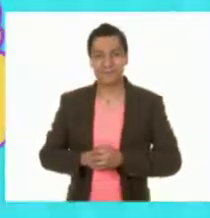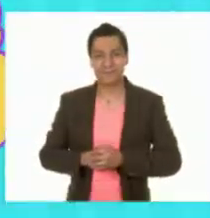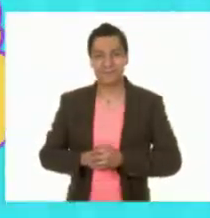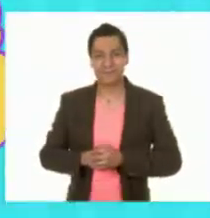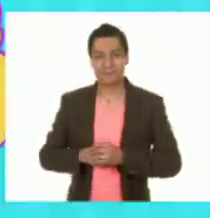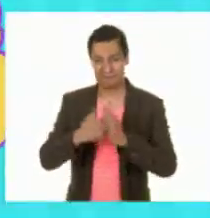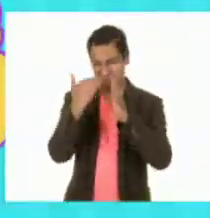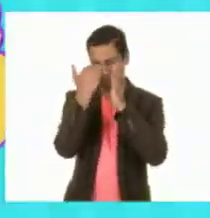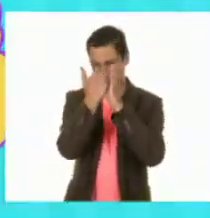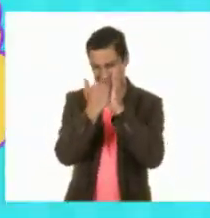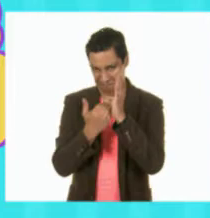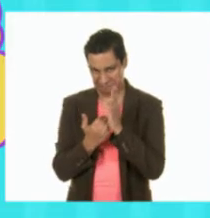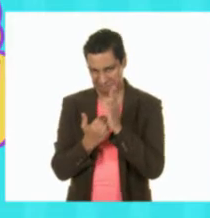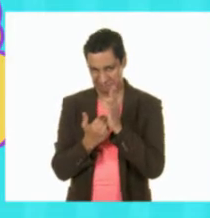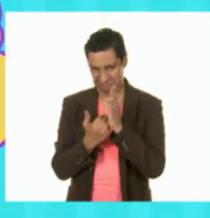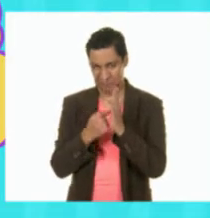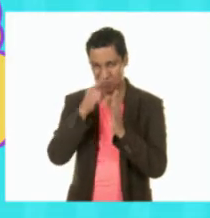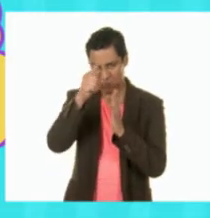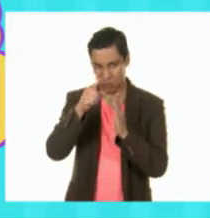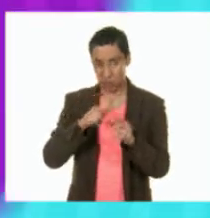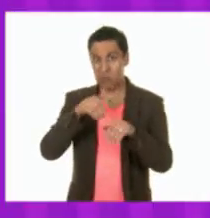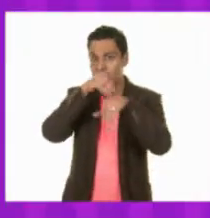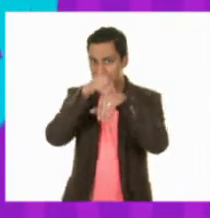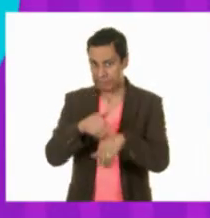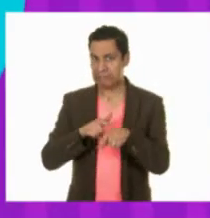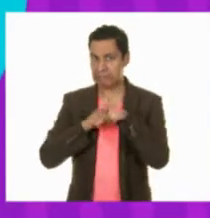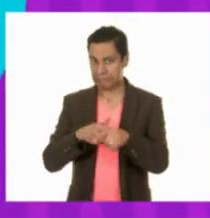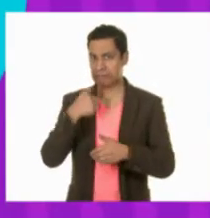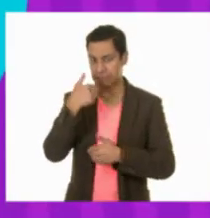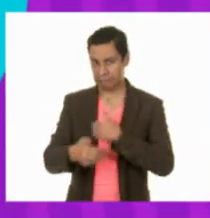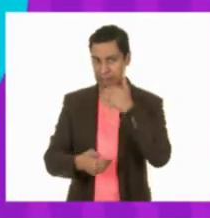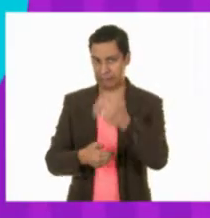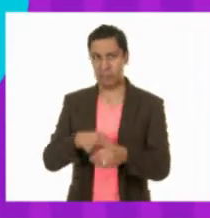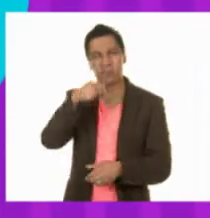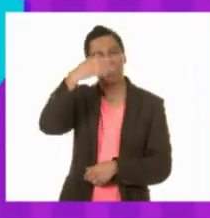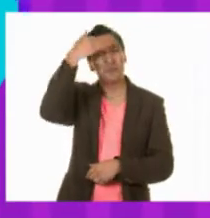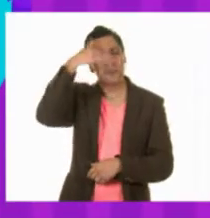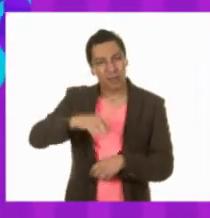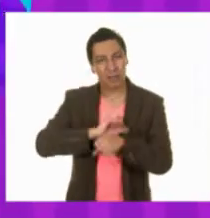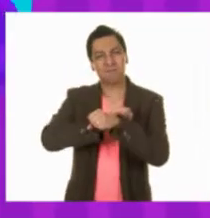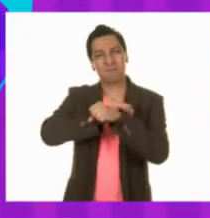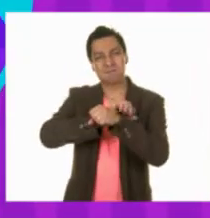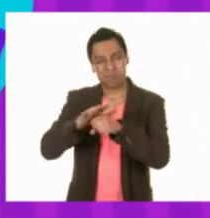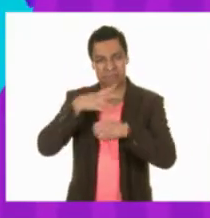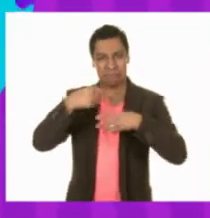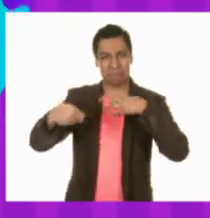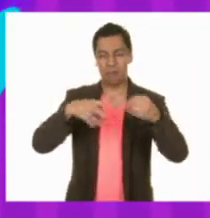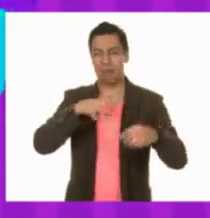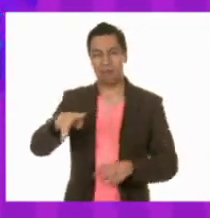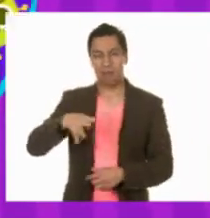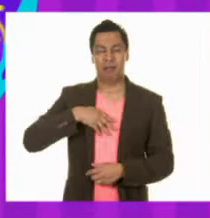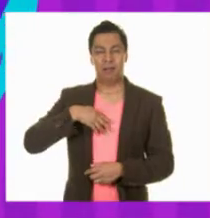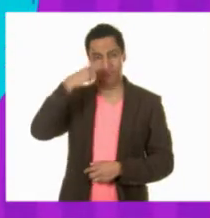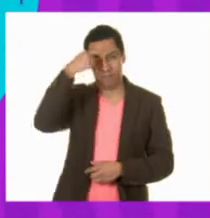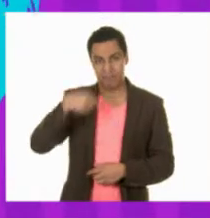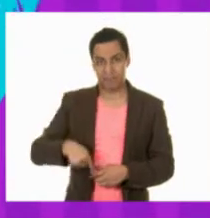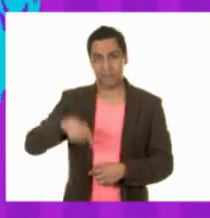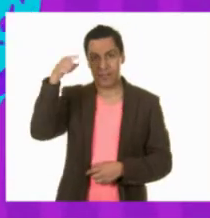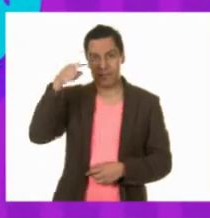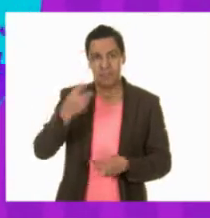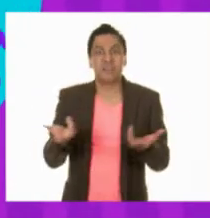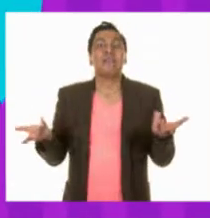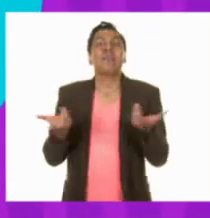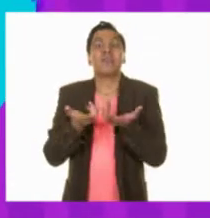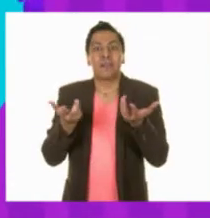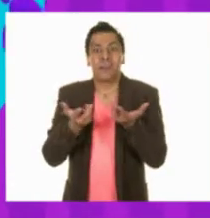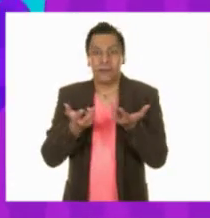Buenas prácticas para seguir adelante. Como todos sabemos, la COVID-19 es una enfermedad que se contagia muy fácilmente entre las